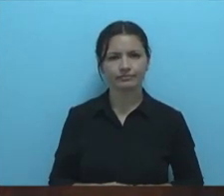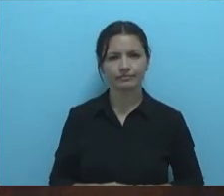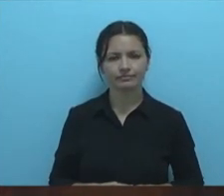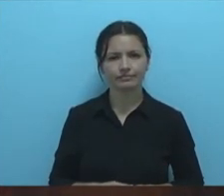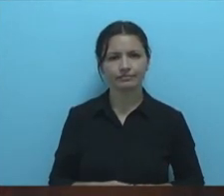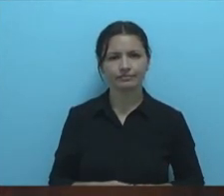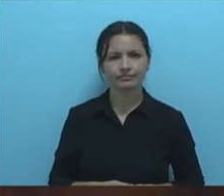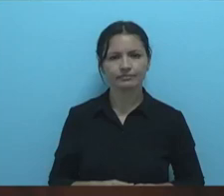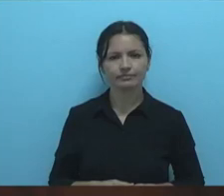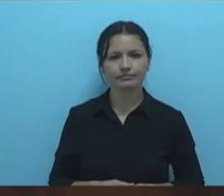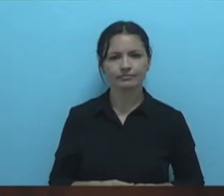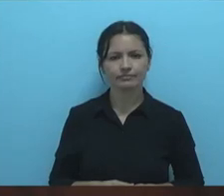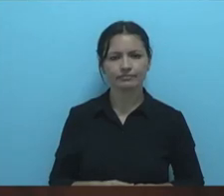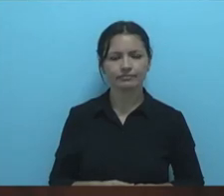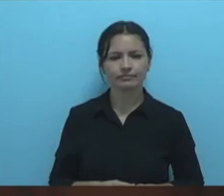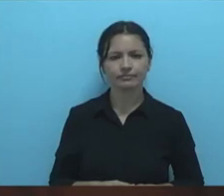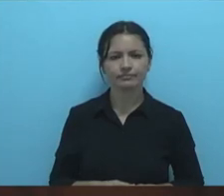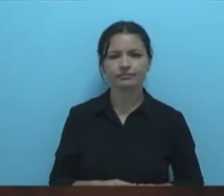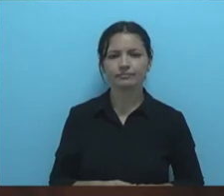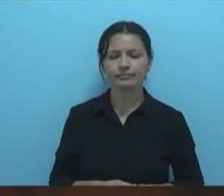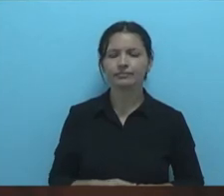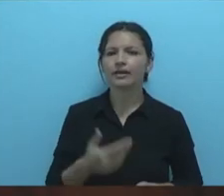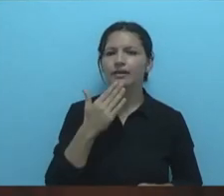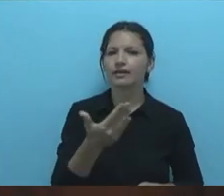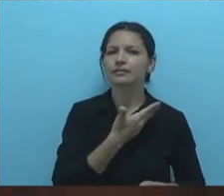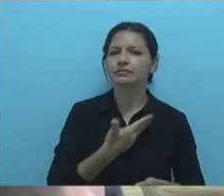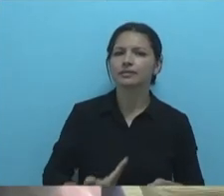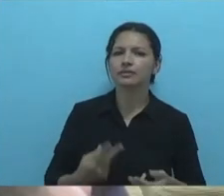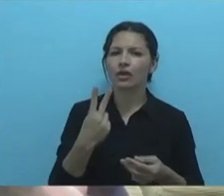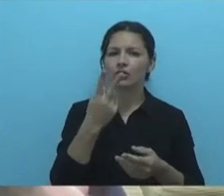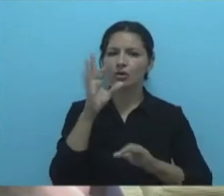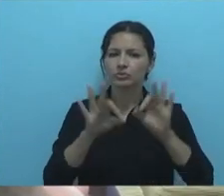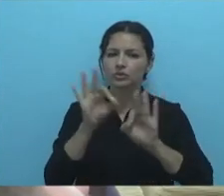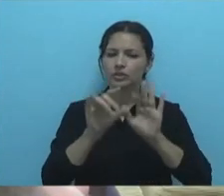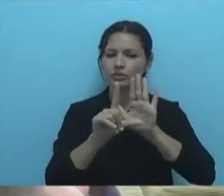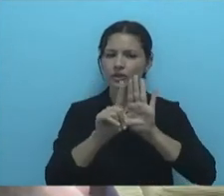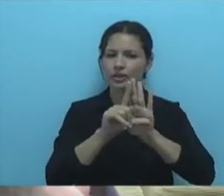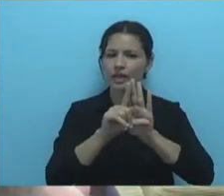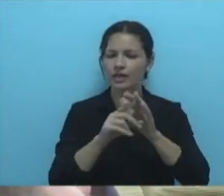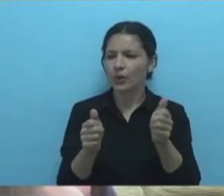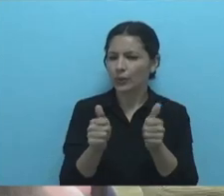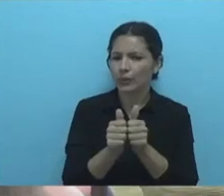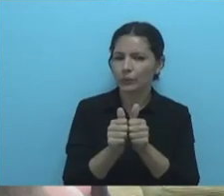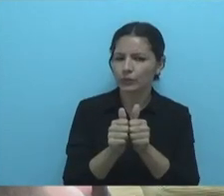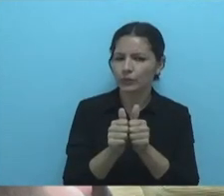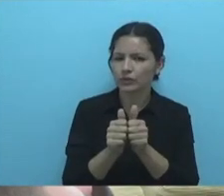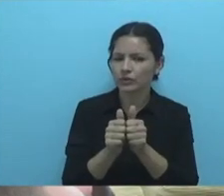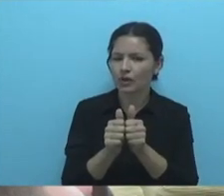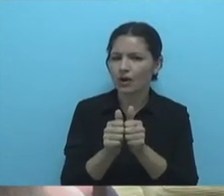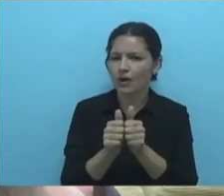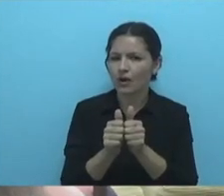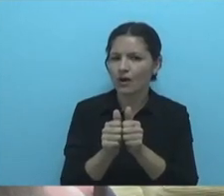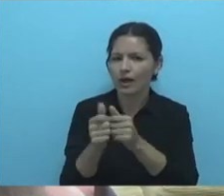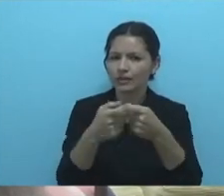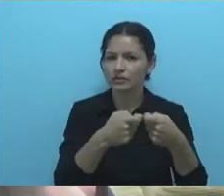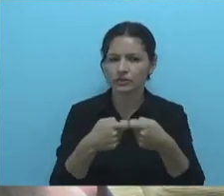Jimena centine la palabra Gracias señor presidente es para ingresar dos proyectos de ley que trabajamos con la asociación de altas capacidades argentinas